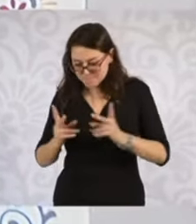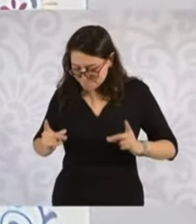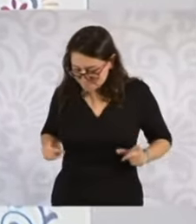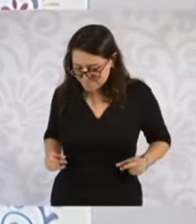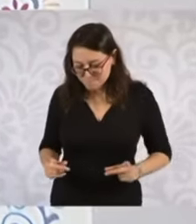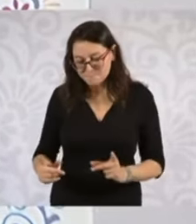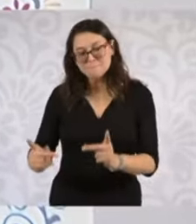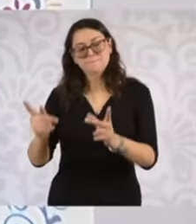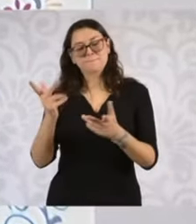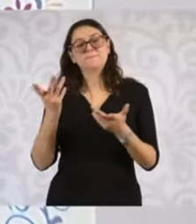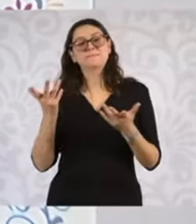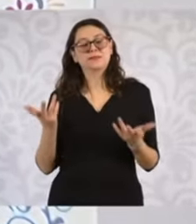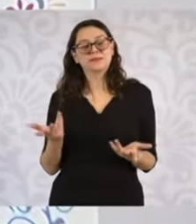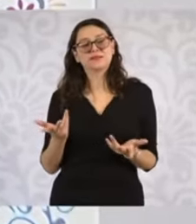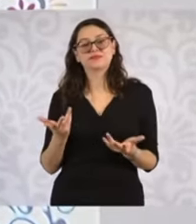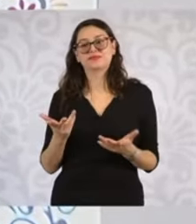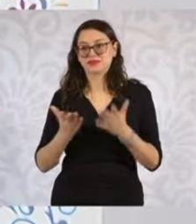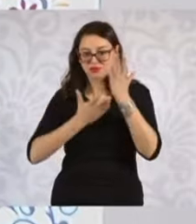estas profesiones.